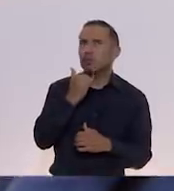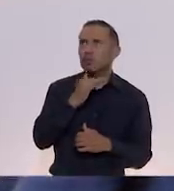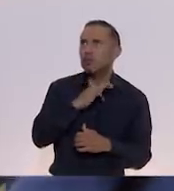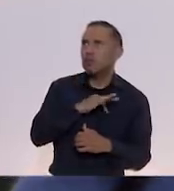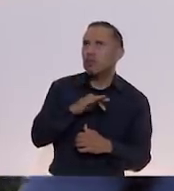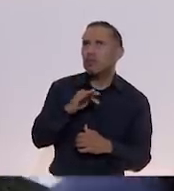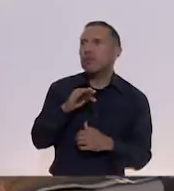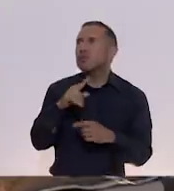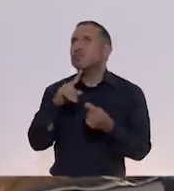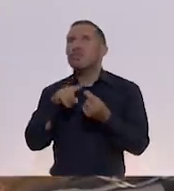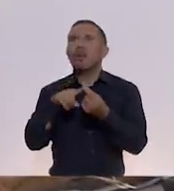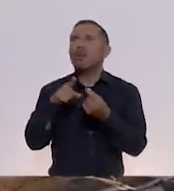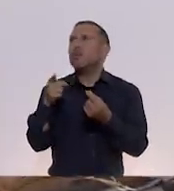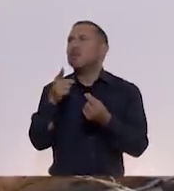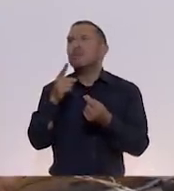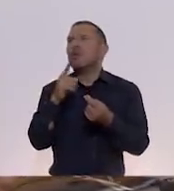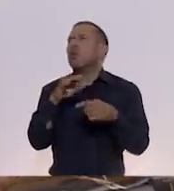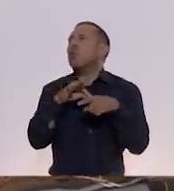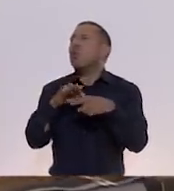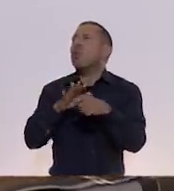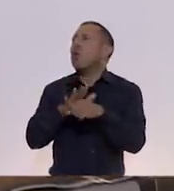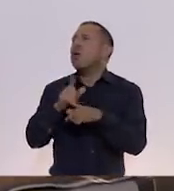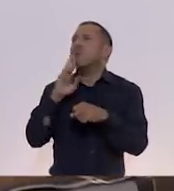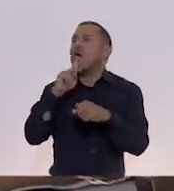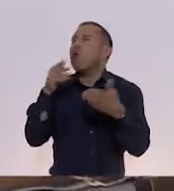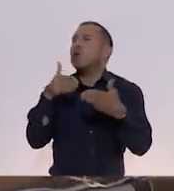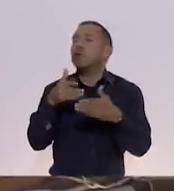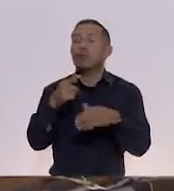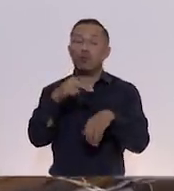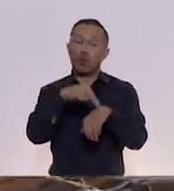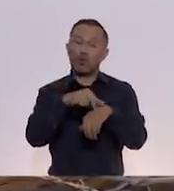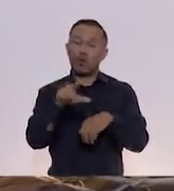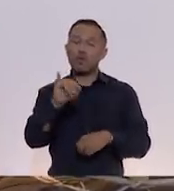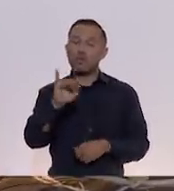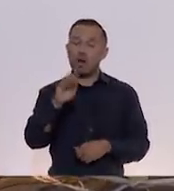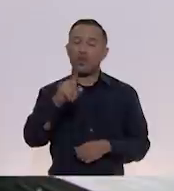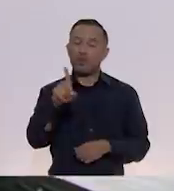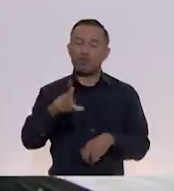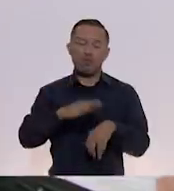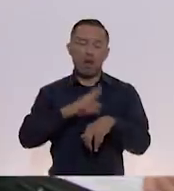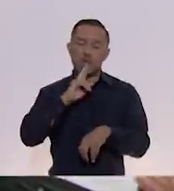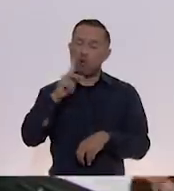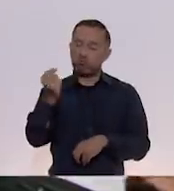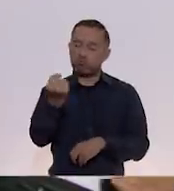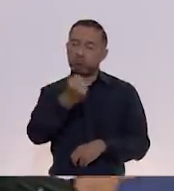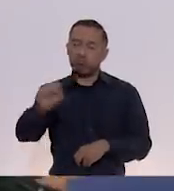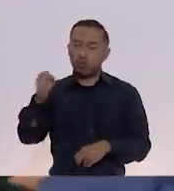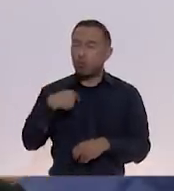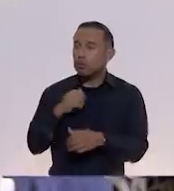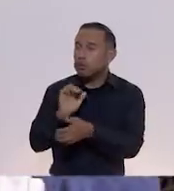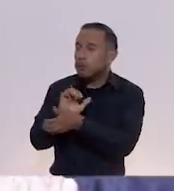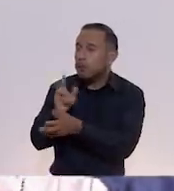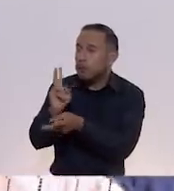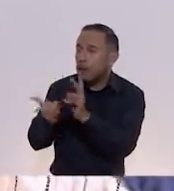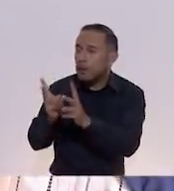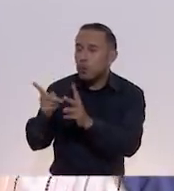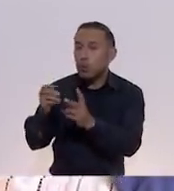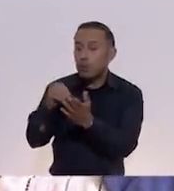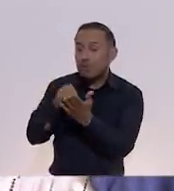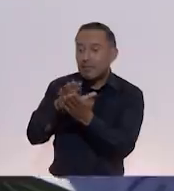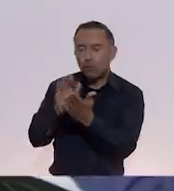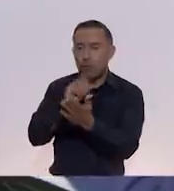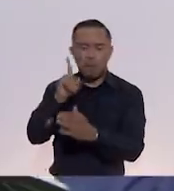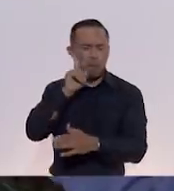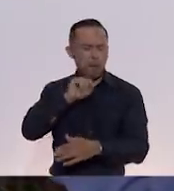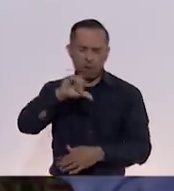Claro que sí, la doctora Ibáñez es la mejor cirujana que conozco. De hecho, ya hablé con ella y movió todas sus citas para poder intervenirlo mañana mismo. Y pero